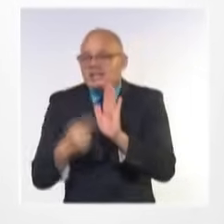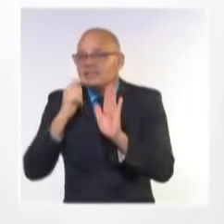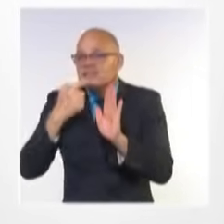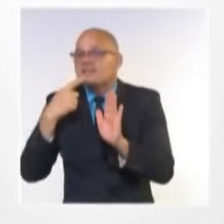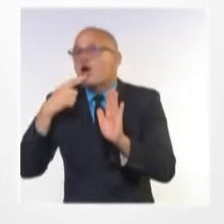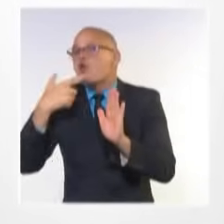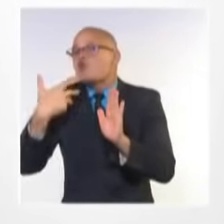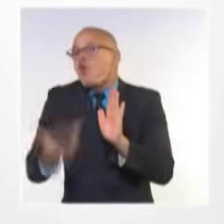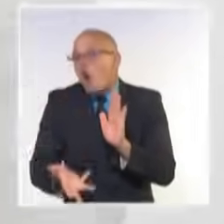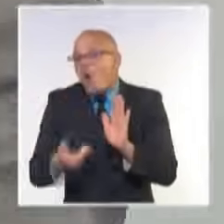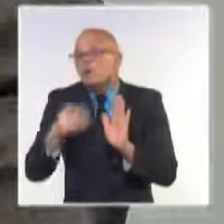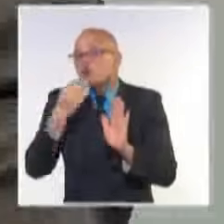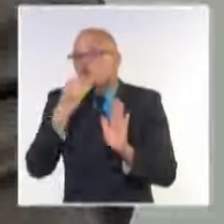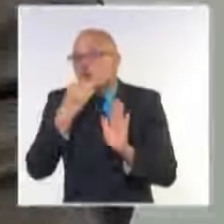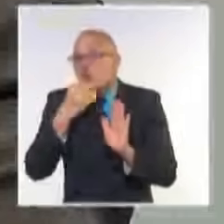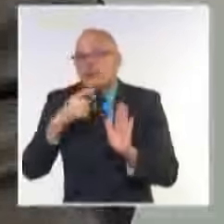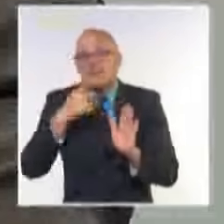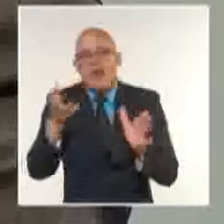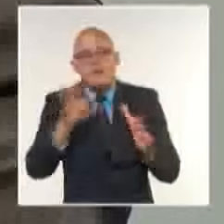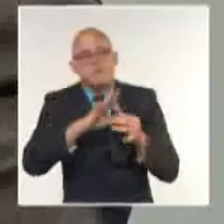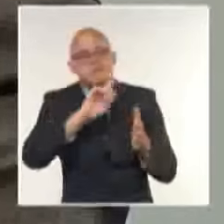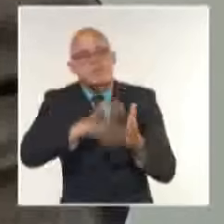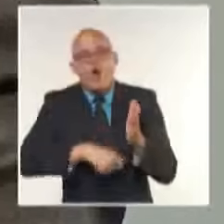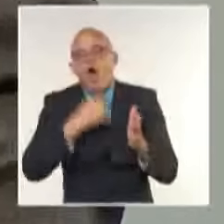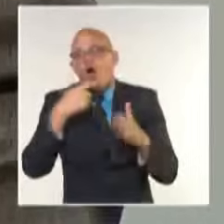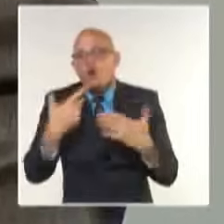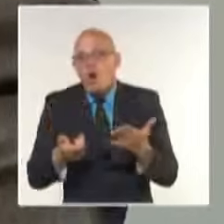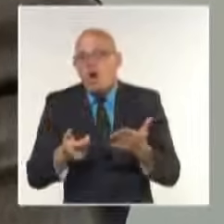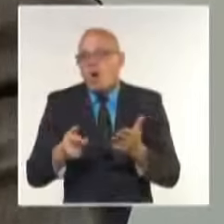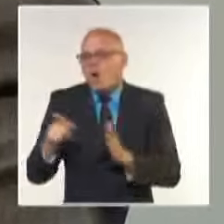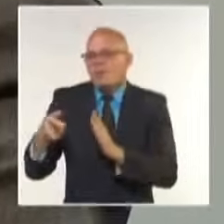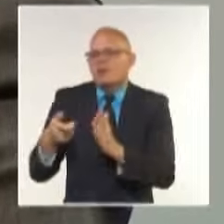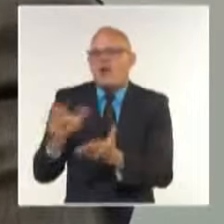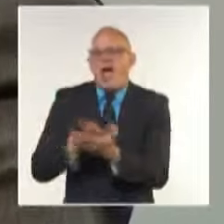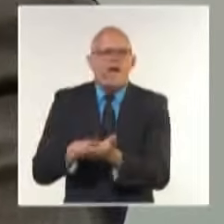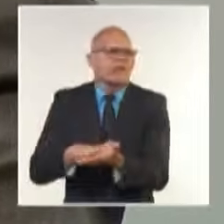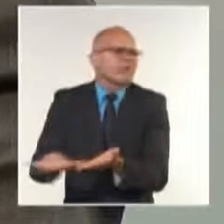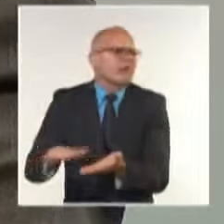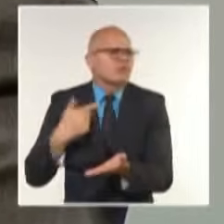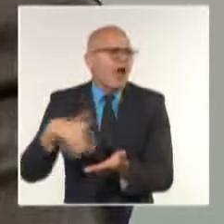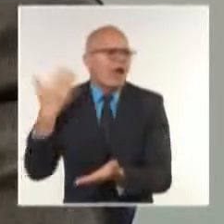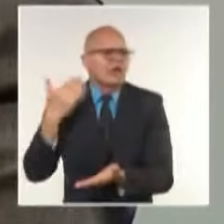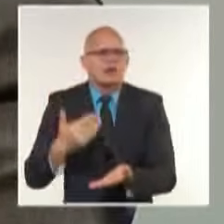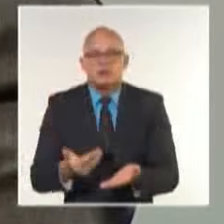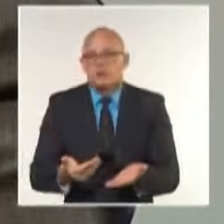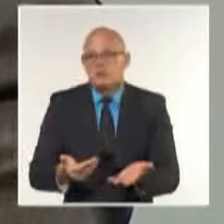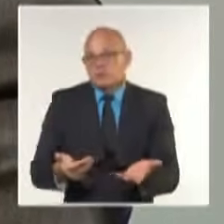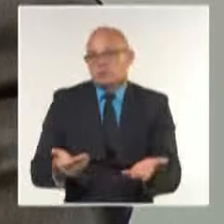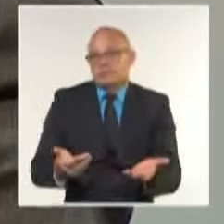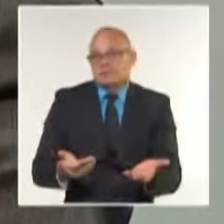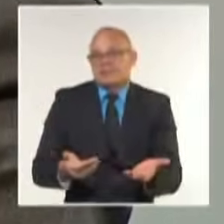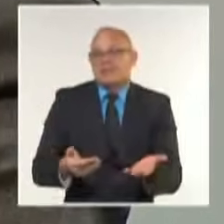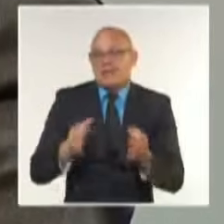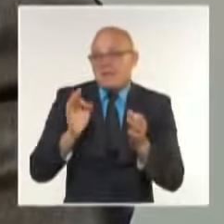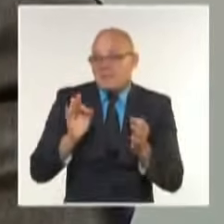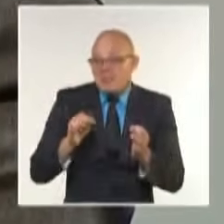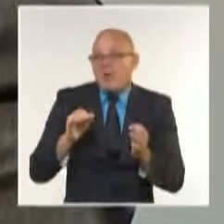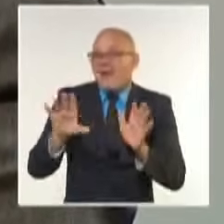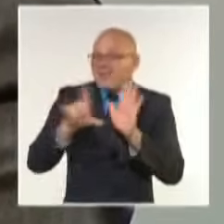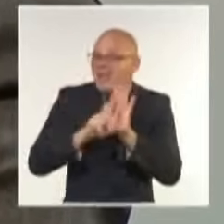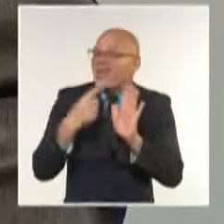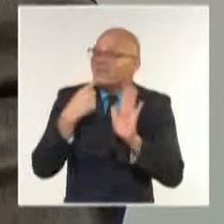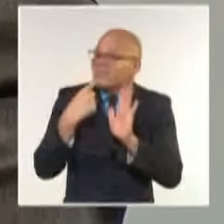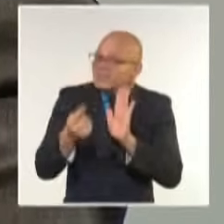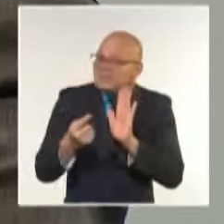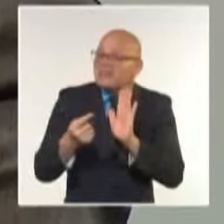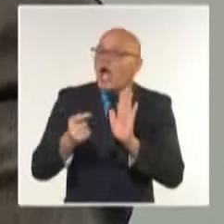partir de que en muchos casos no obedecieron los dictámenes legales. El viceministro ha hablado de los dictámenes de los asesores